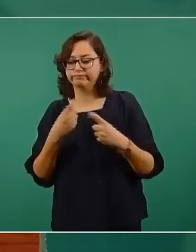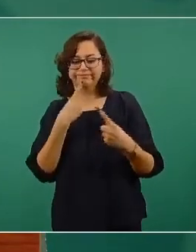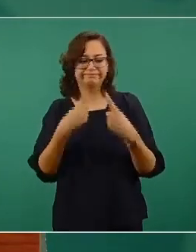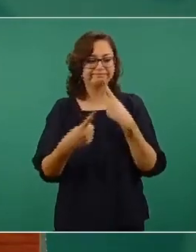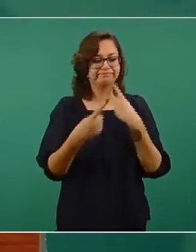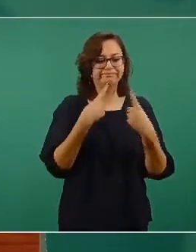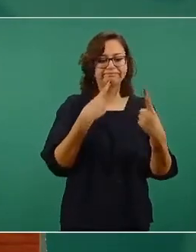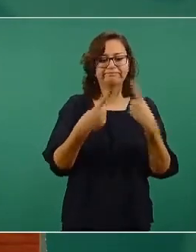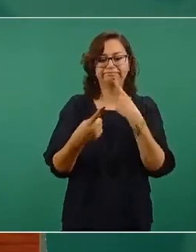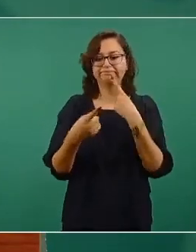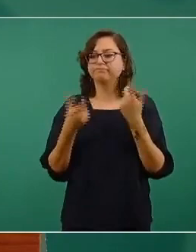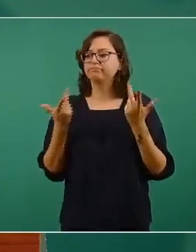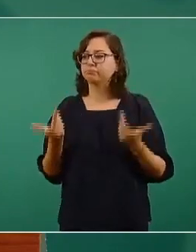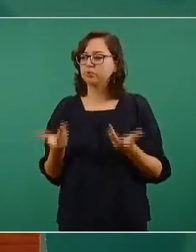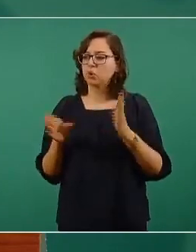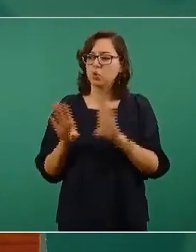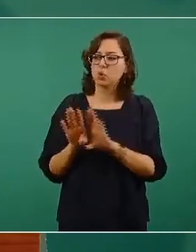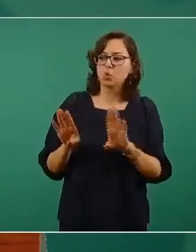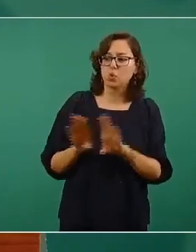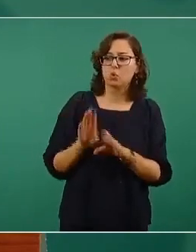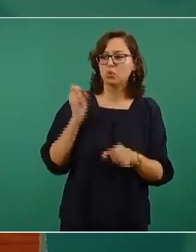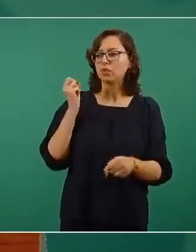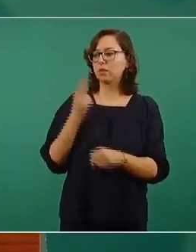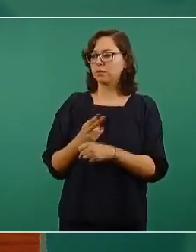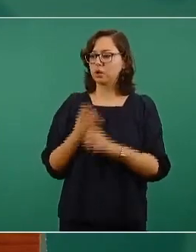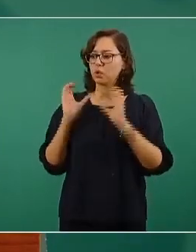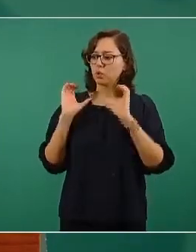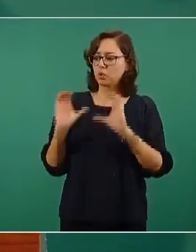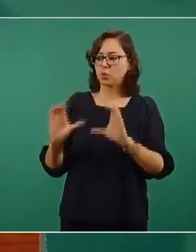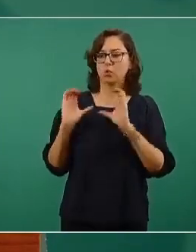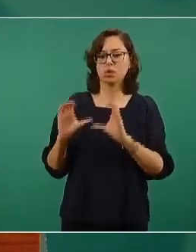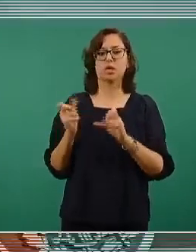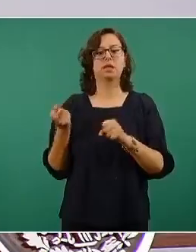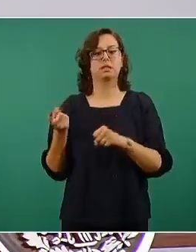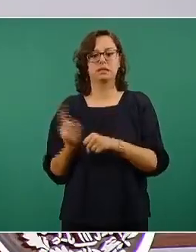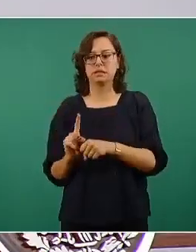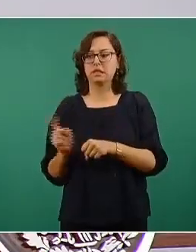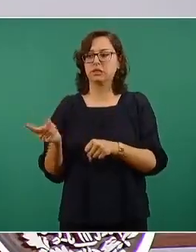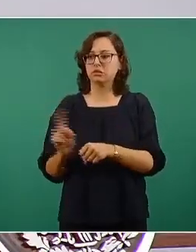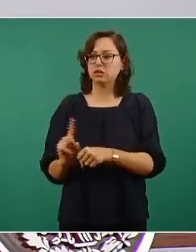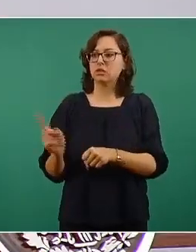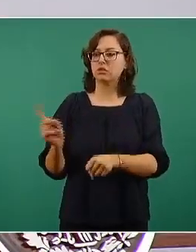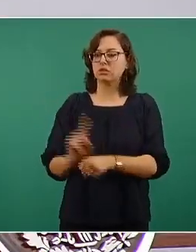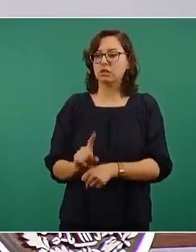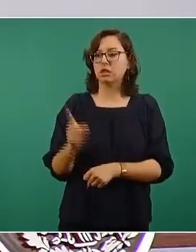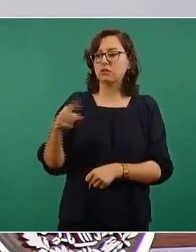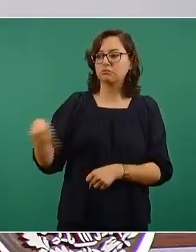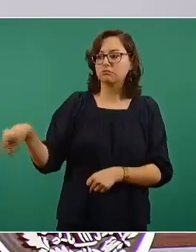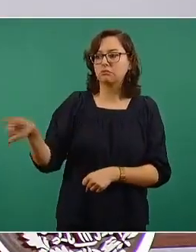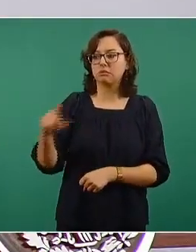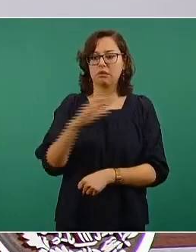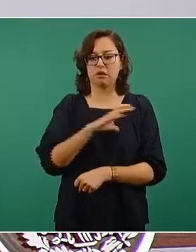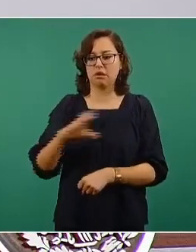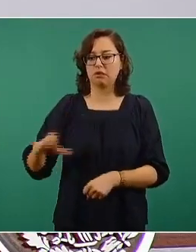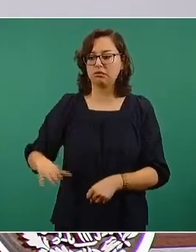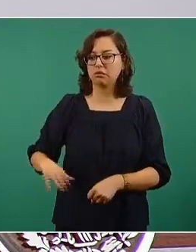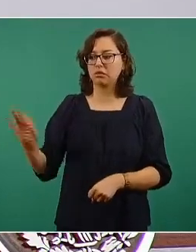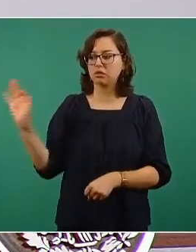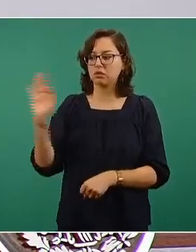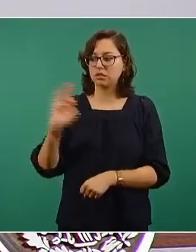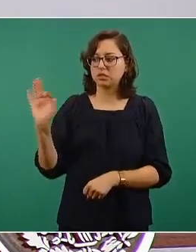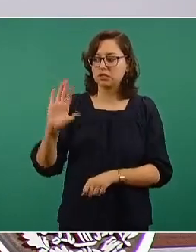tomar las previsiones necesarias todos los días sobre posibles amenazas y